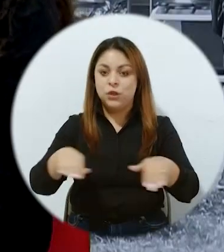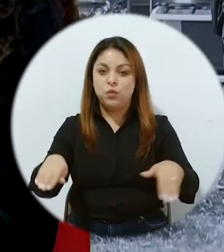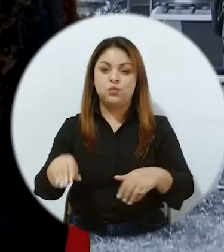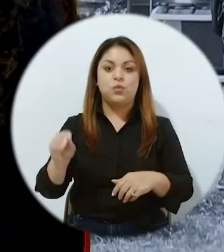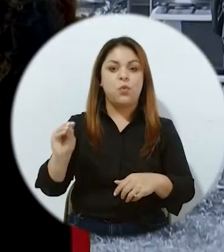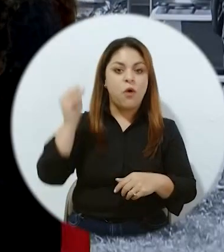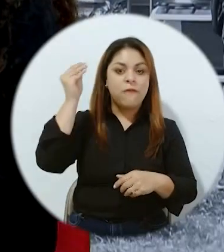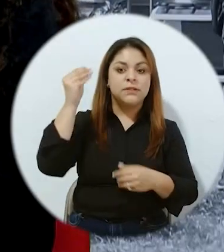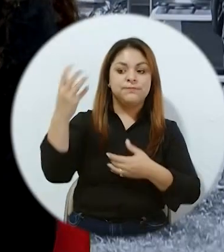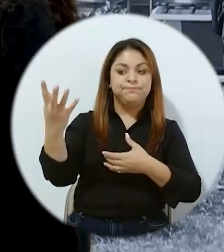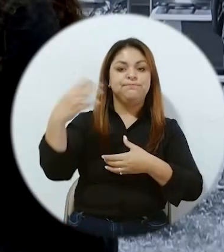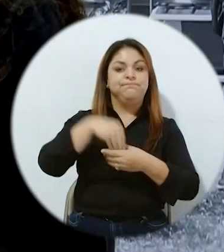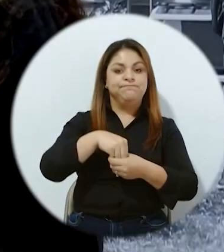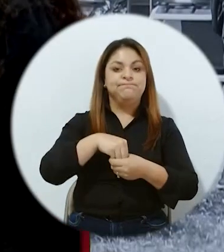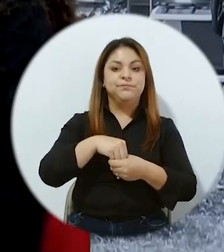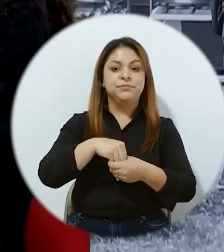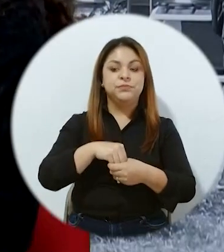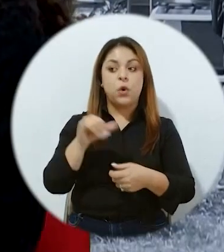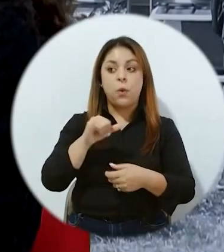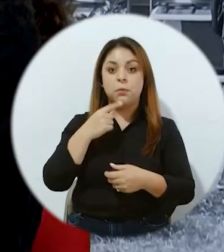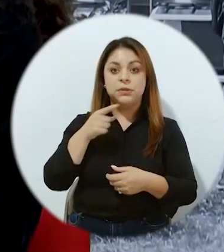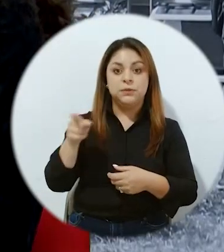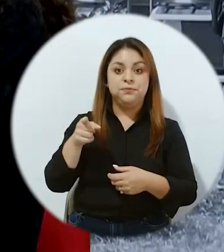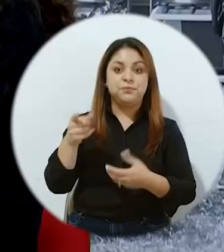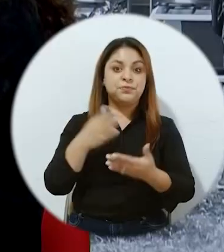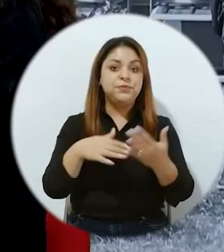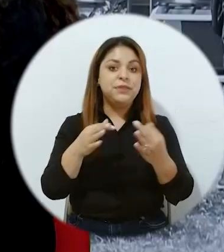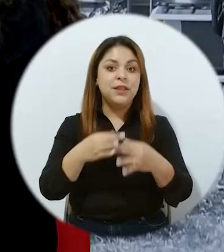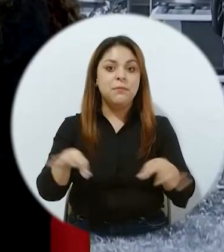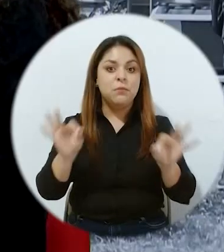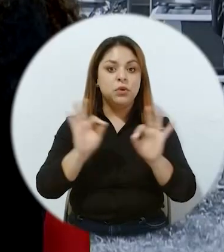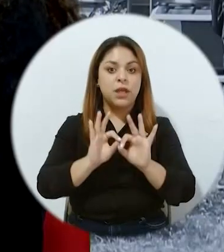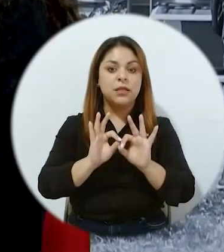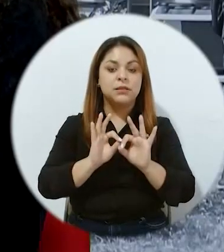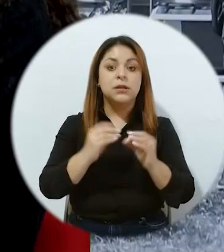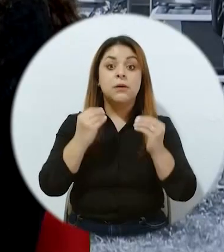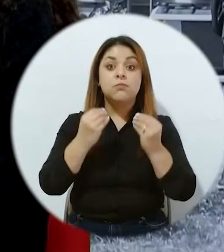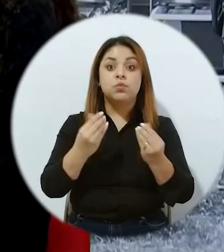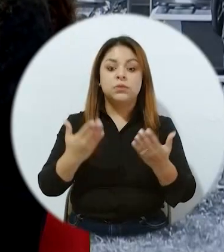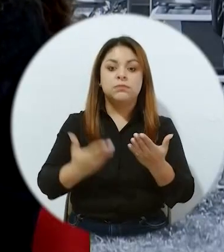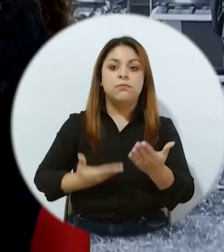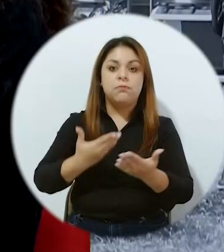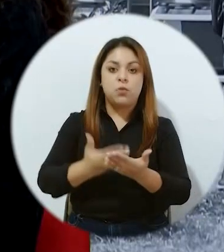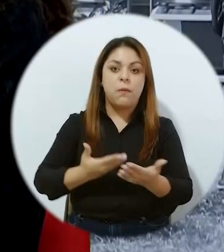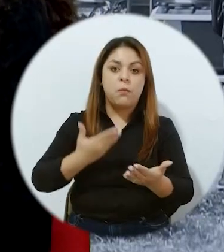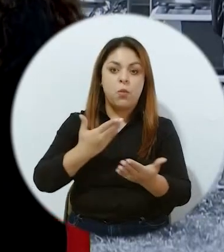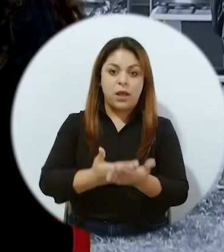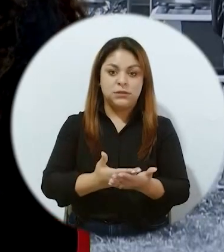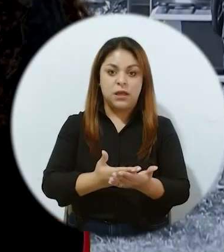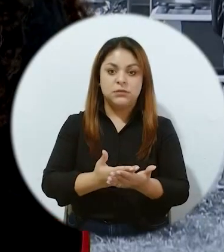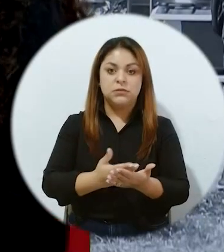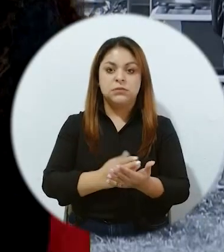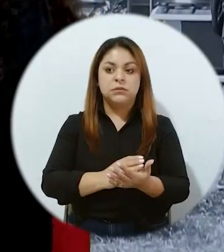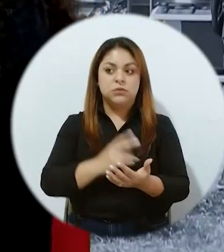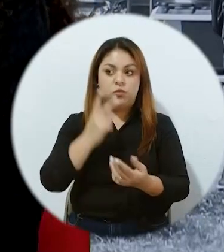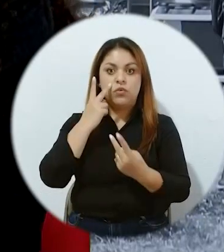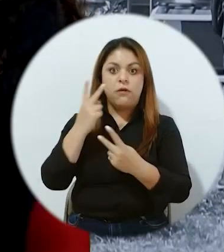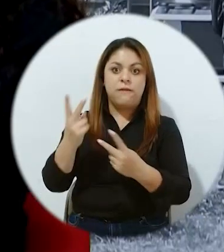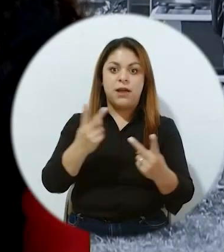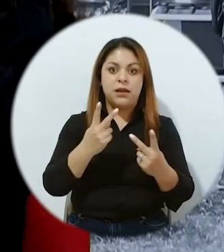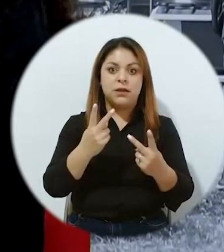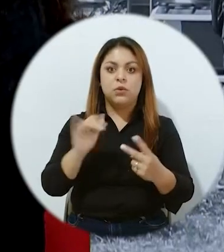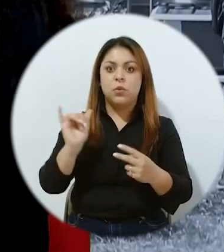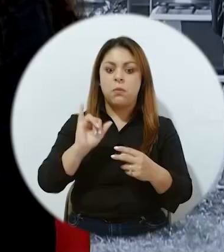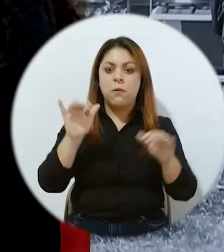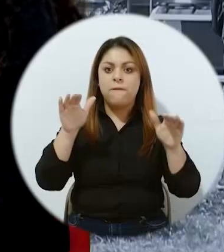juventudes, incorporarlos. Esto que menciona Gerardo es muy importante. Muchas de estas propuestas que uno ve como son, ¿verdad?, como